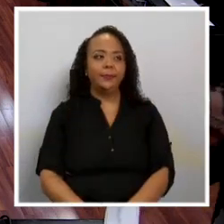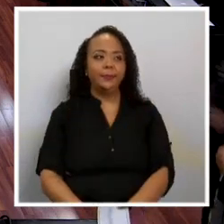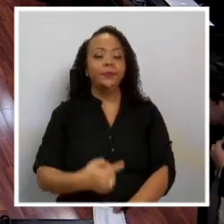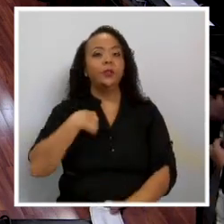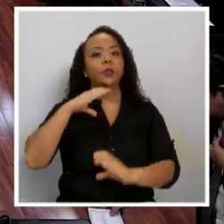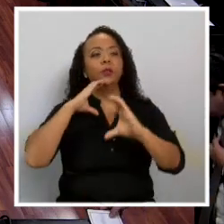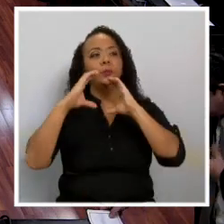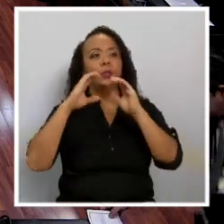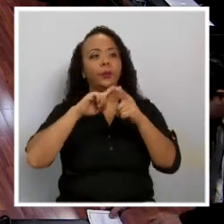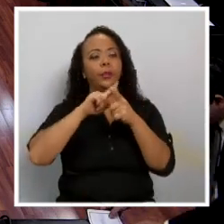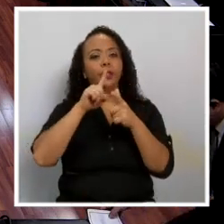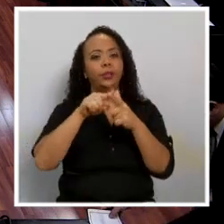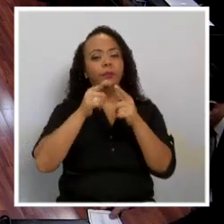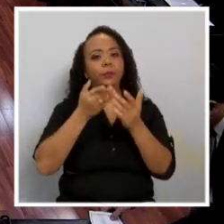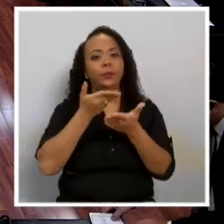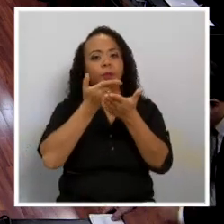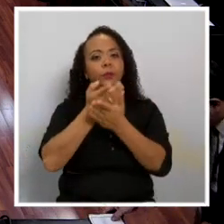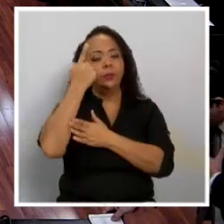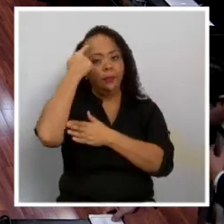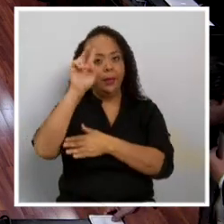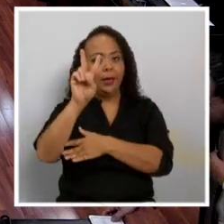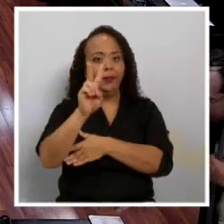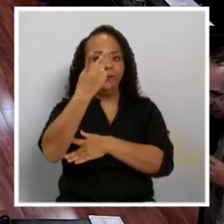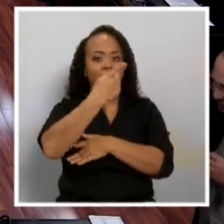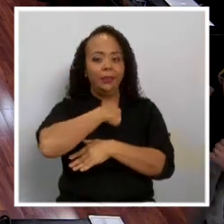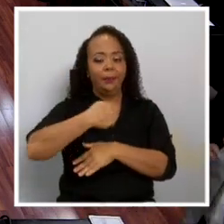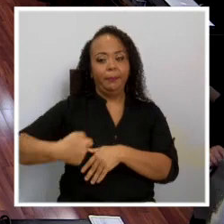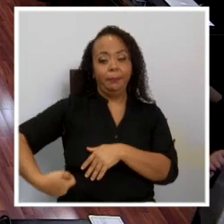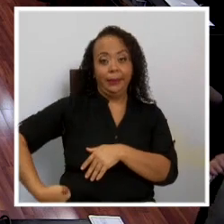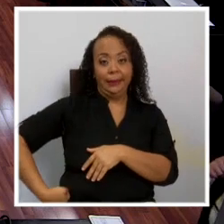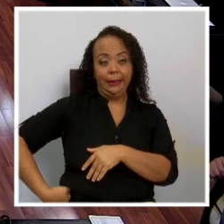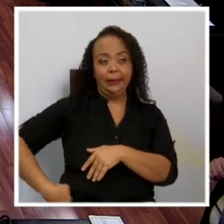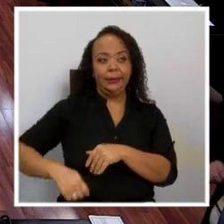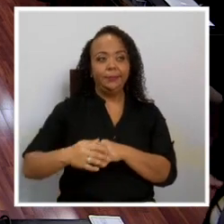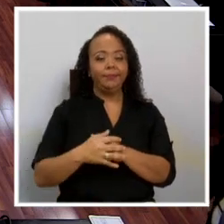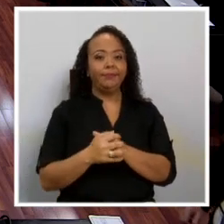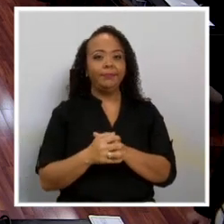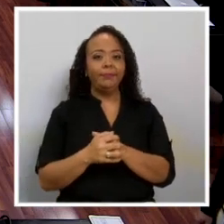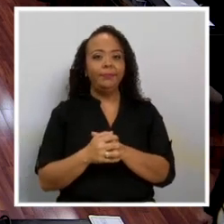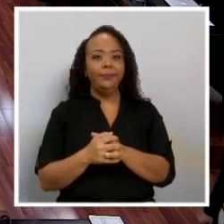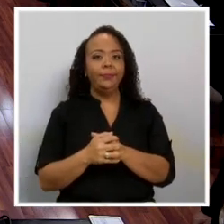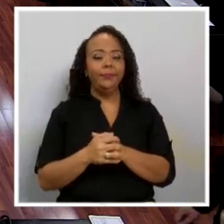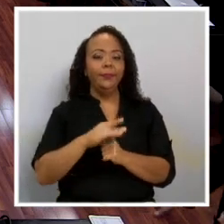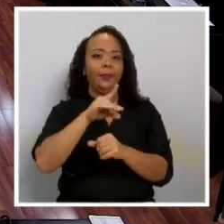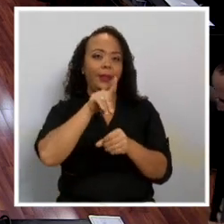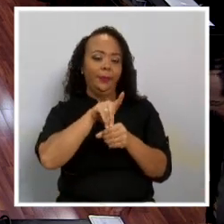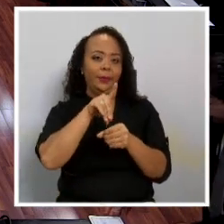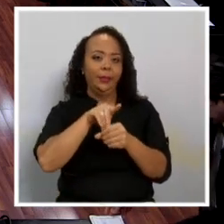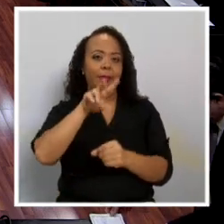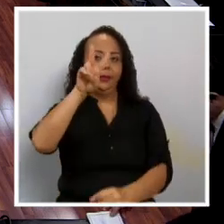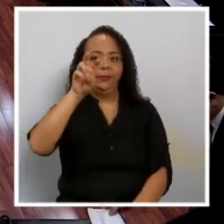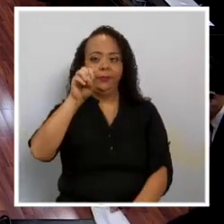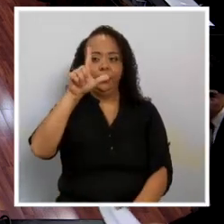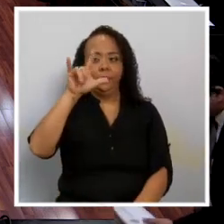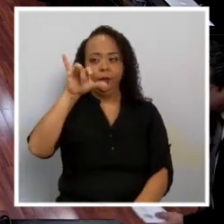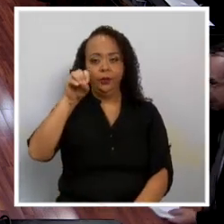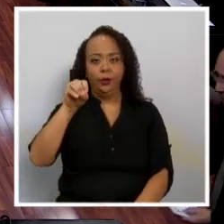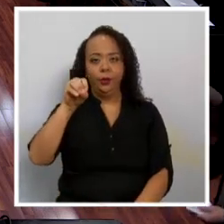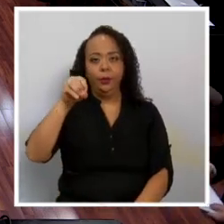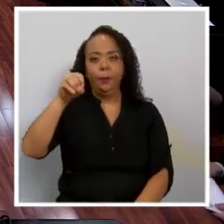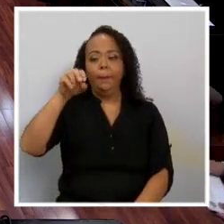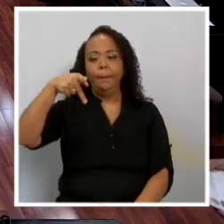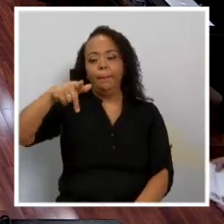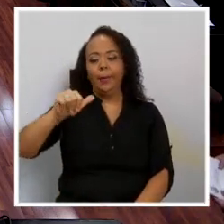comunico entonces que la postulación para la vicepresidencia, en este caso, es de la diputada Bolio Pacheco Zoila